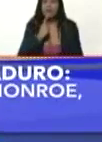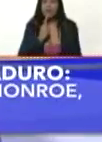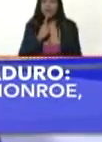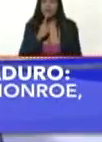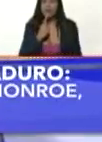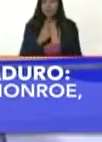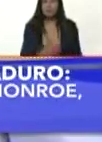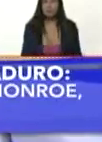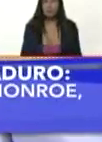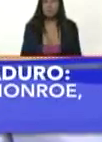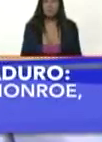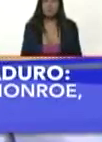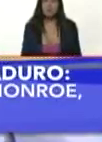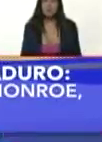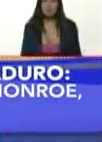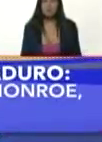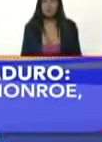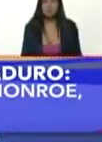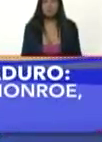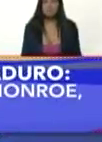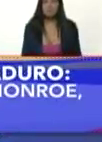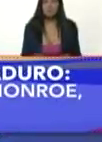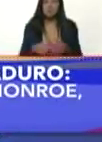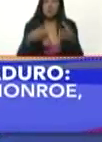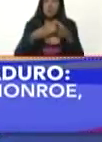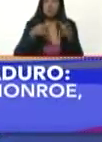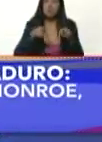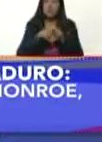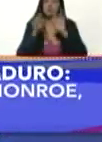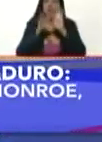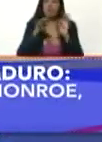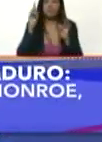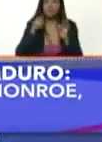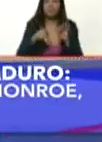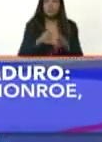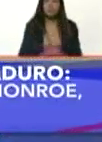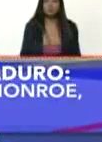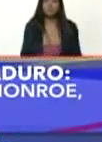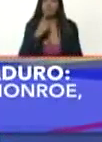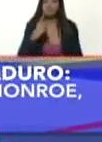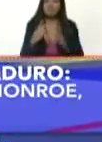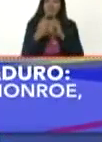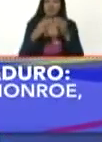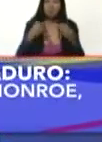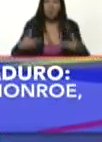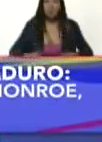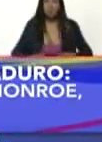jefe, Suárez Churio, desde la comandancia en jefe vamos a estar al frente de este esfuerzo. Vamos a hacer un concurso